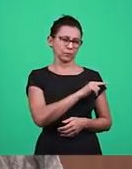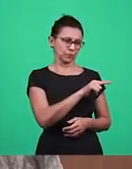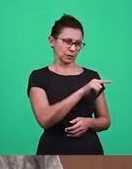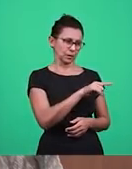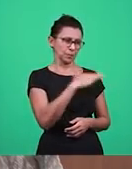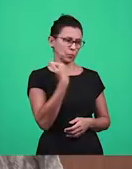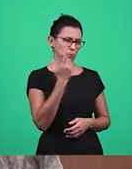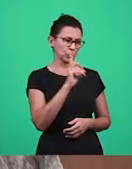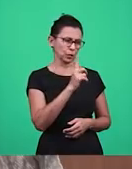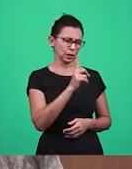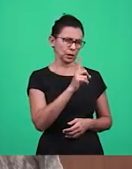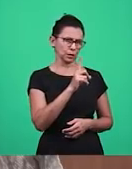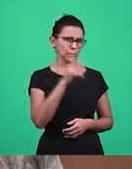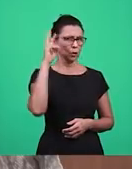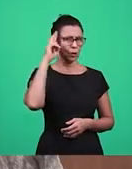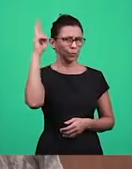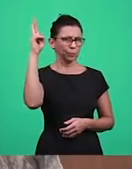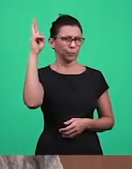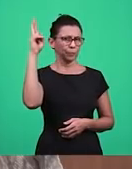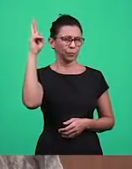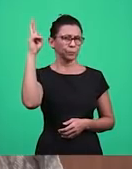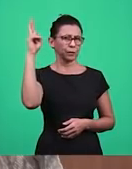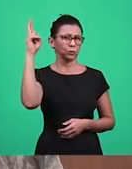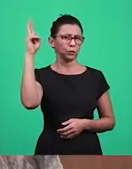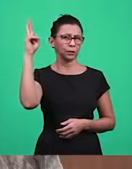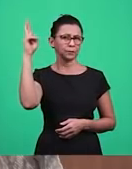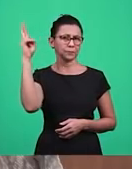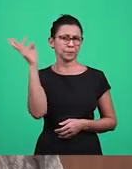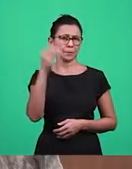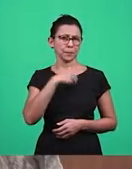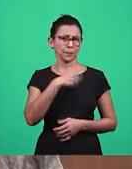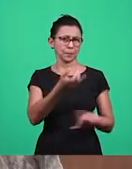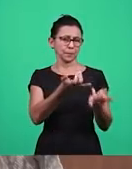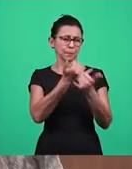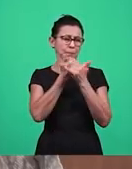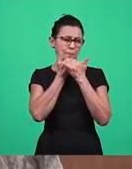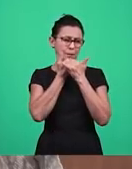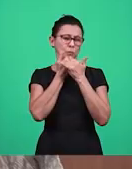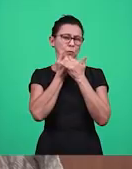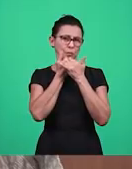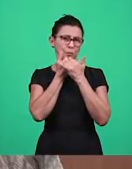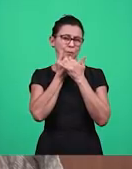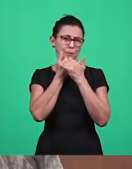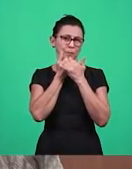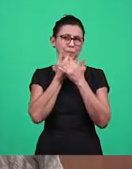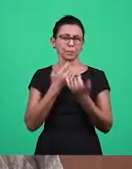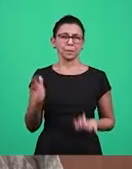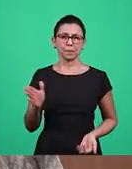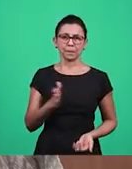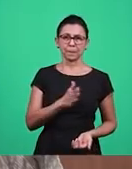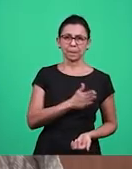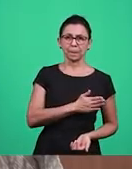Señor ya traspasó su pecado. Él vino un momento en el que usted comprendió que usted se desvió